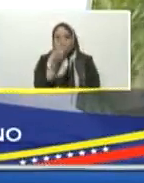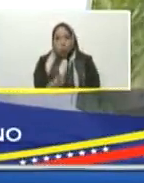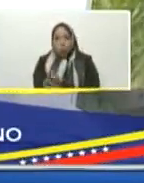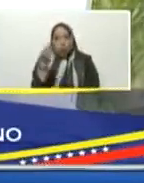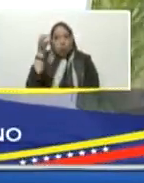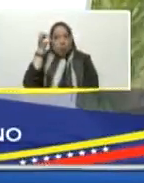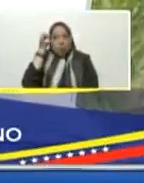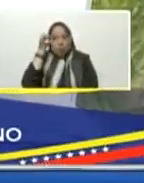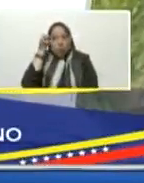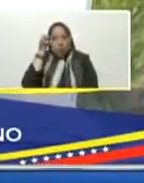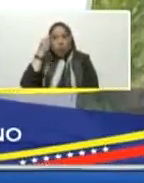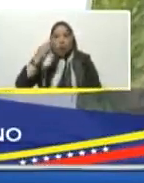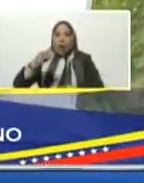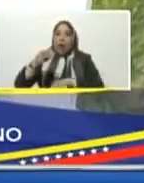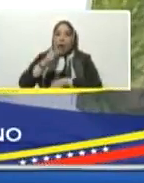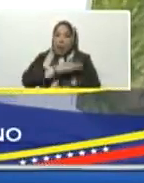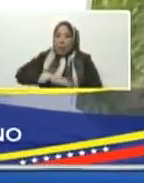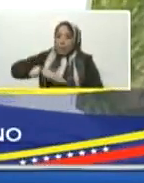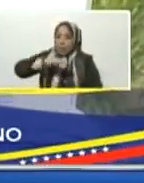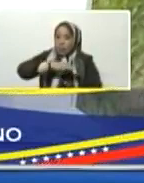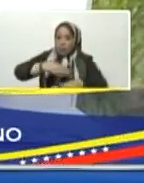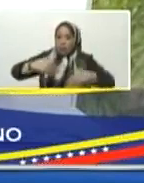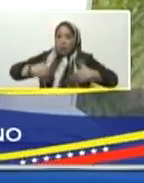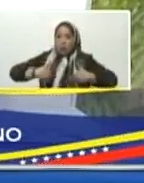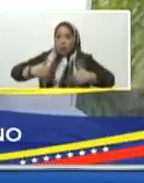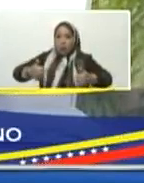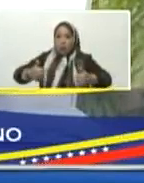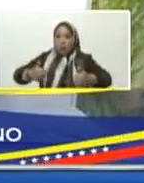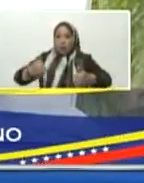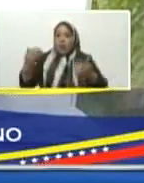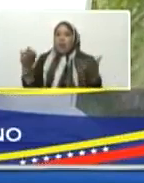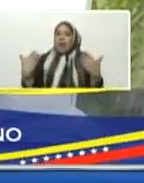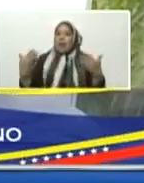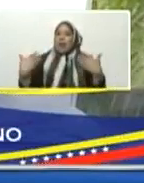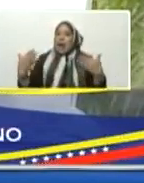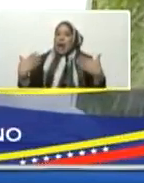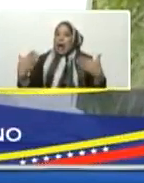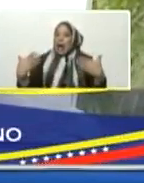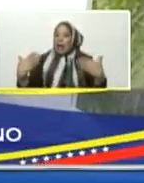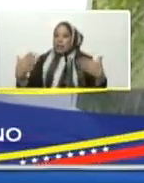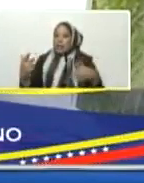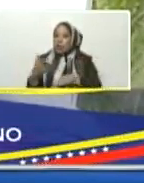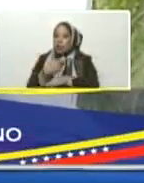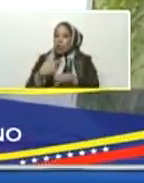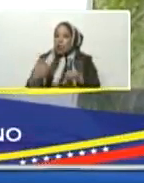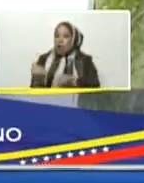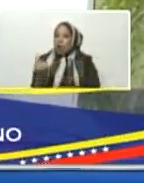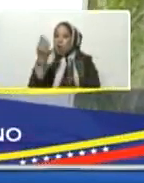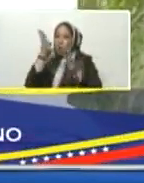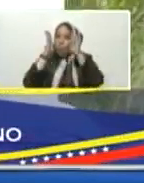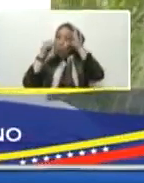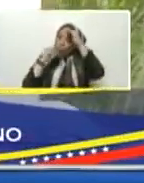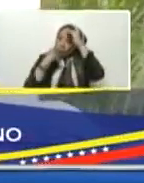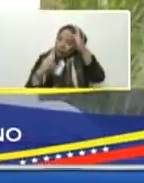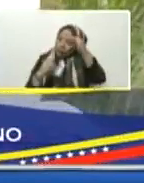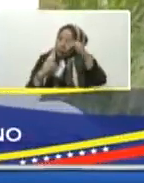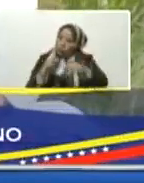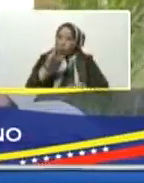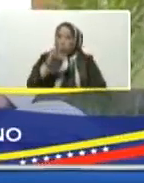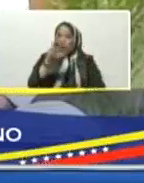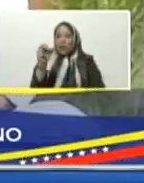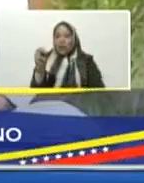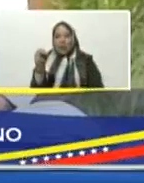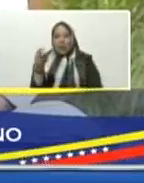manejar entre la ministra y el gobernador para casos de urgencia que tienen que ser atendidos. De los 30